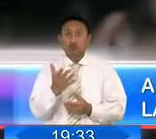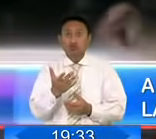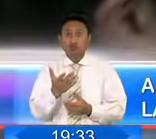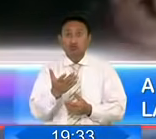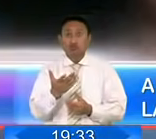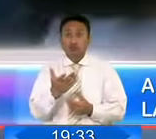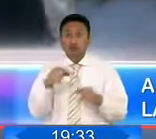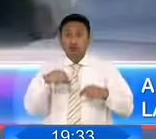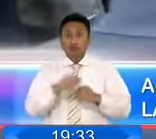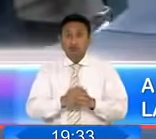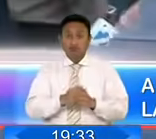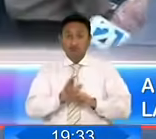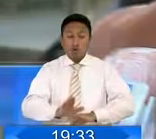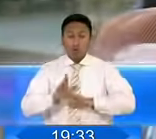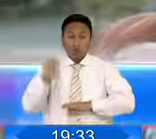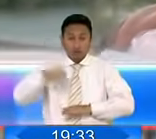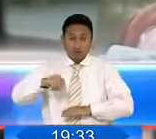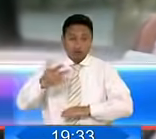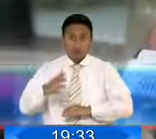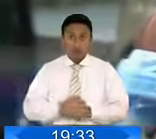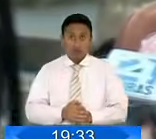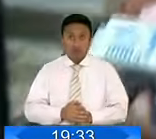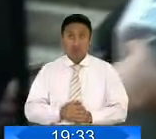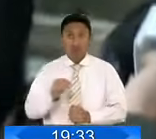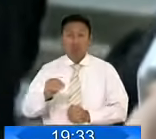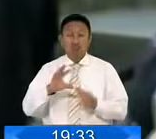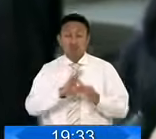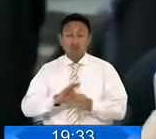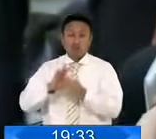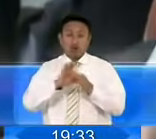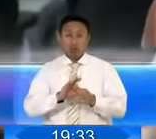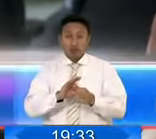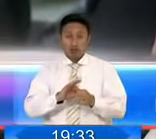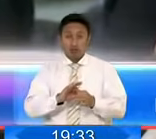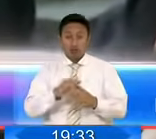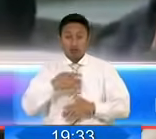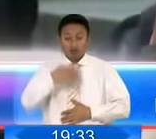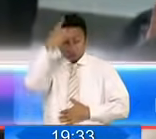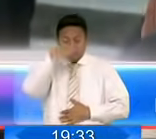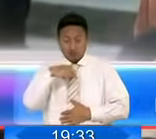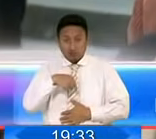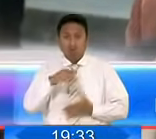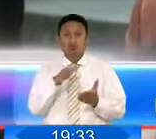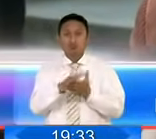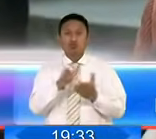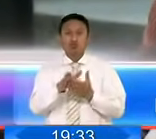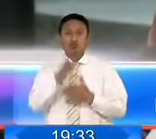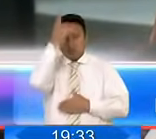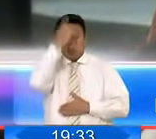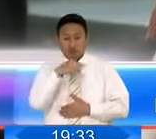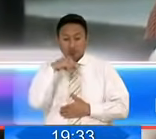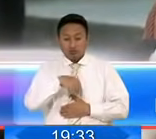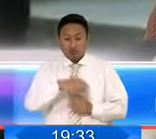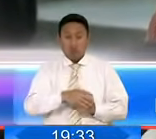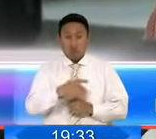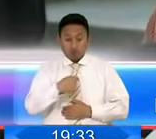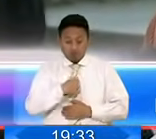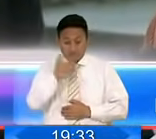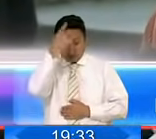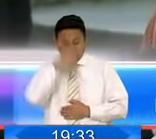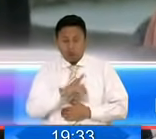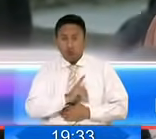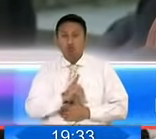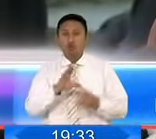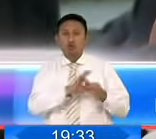materialización del compromiso del señor alcalde. Vamos a informar a los compañeros, no es la que yo decido, deciden los socios. Eso no es voluntad de quien le habla, son los